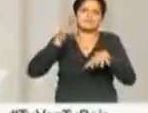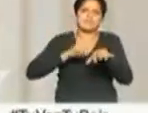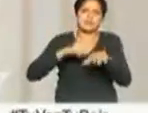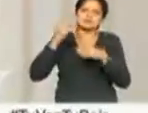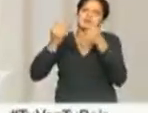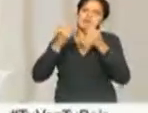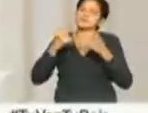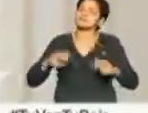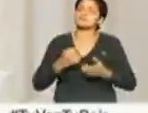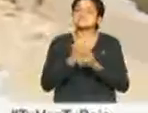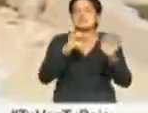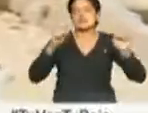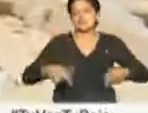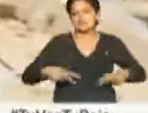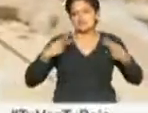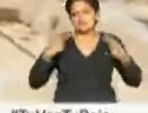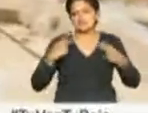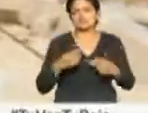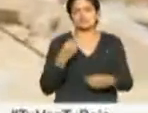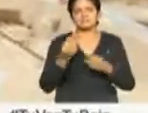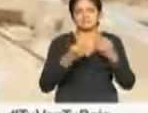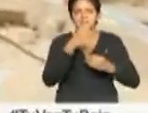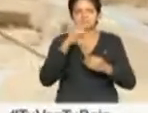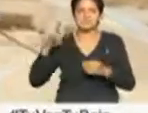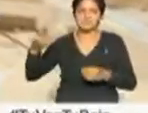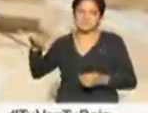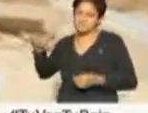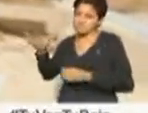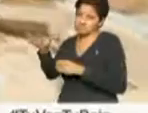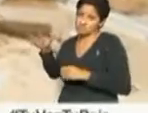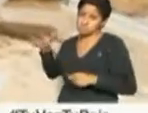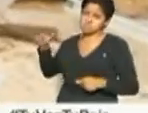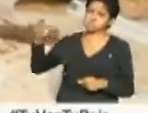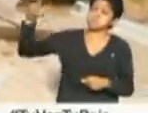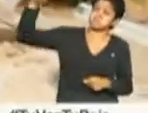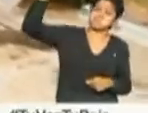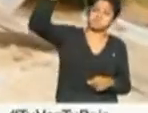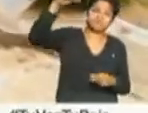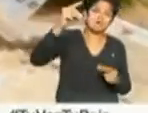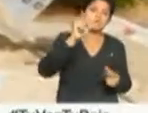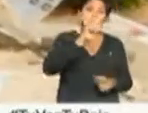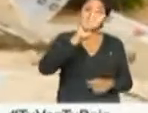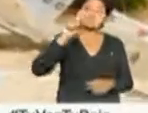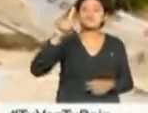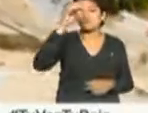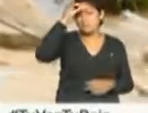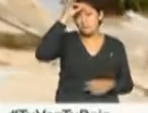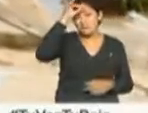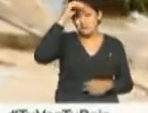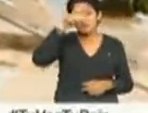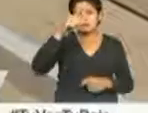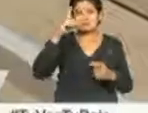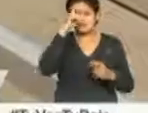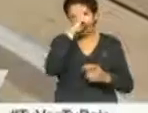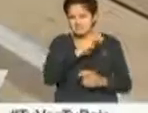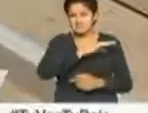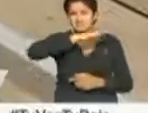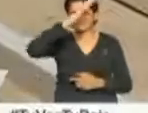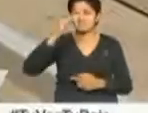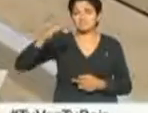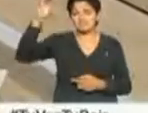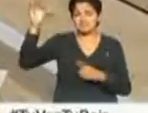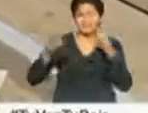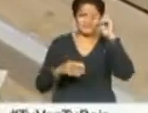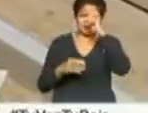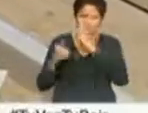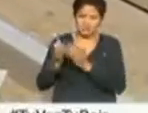salvan vidas. La base abastecerá a 21 clínicas del oeste de Ruanda, un país con colinas que dificultan el transporte por